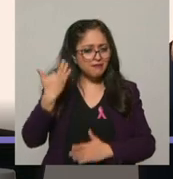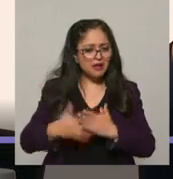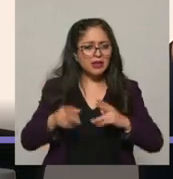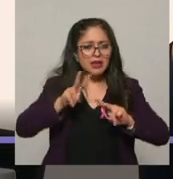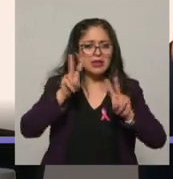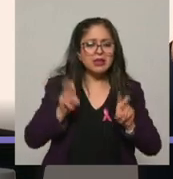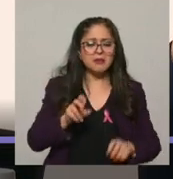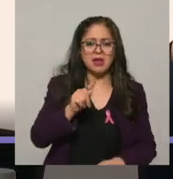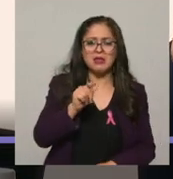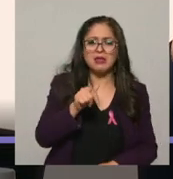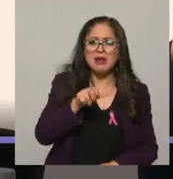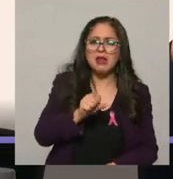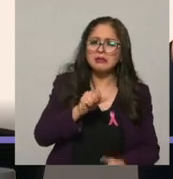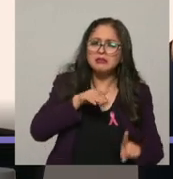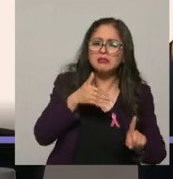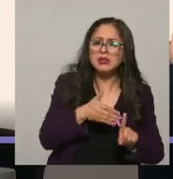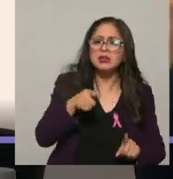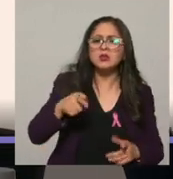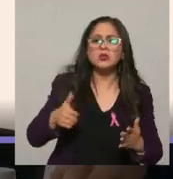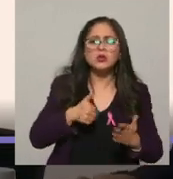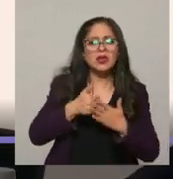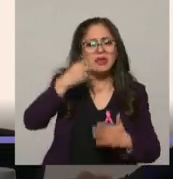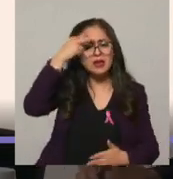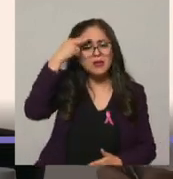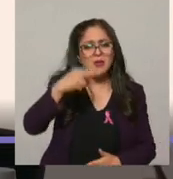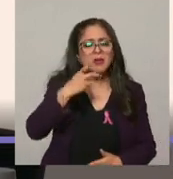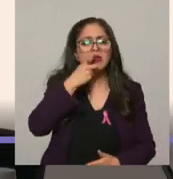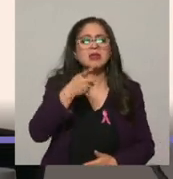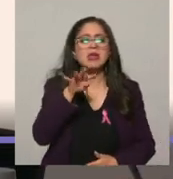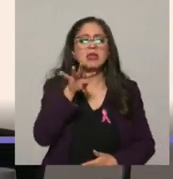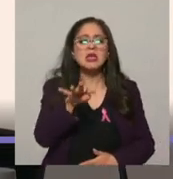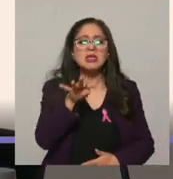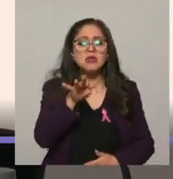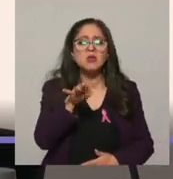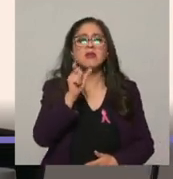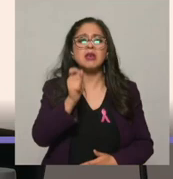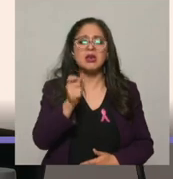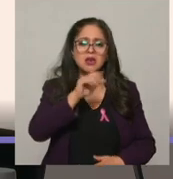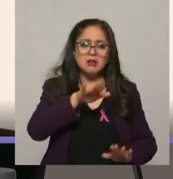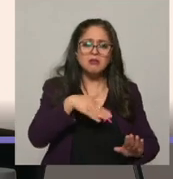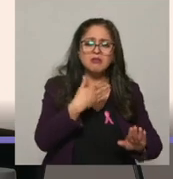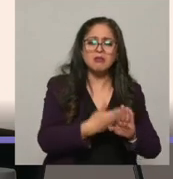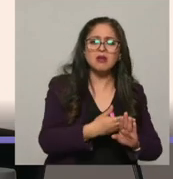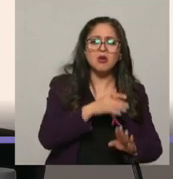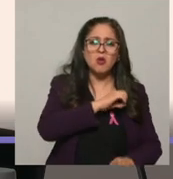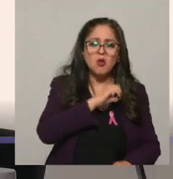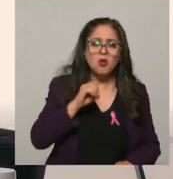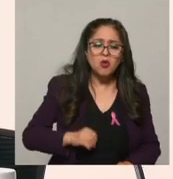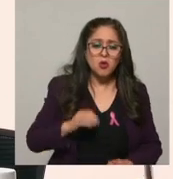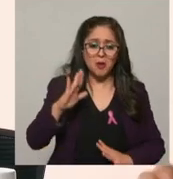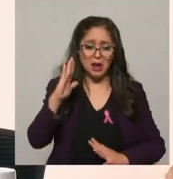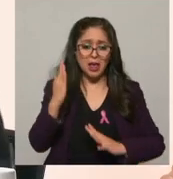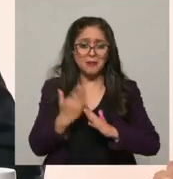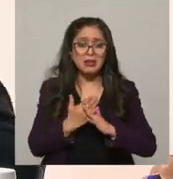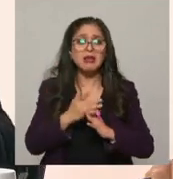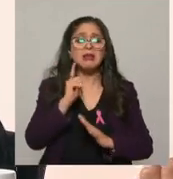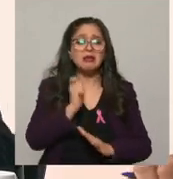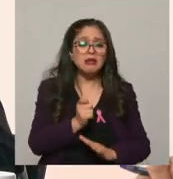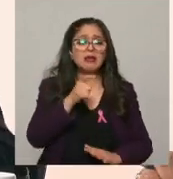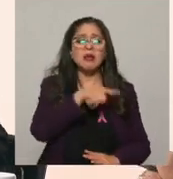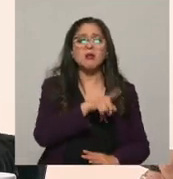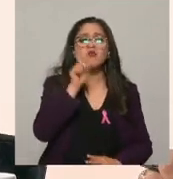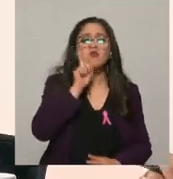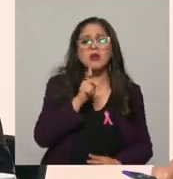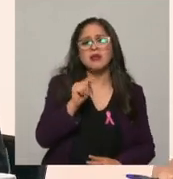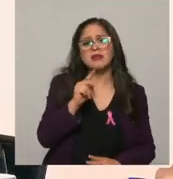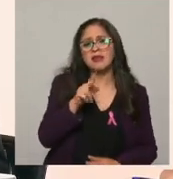trans en particular. Ciudad de México registra 19 casos de crímenes de odio, más de la mitad son mujeres trans. Eso se cumple como una